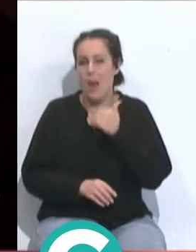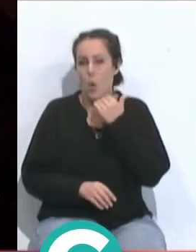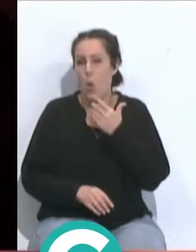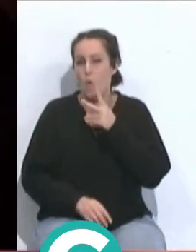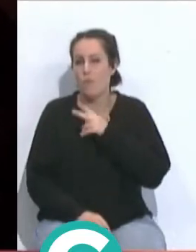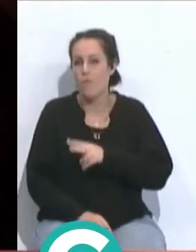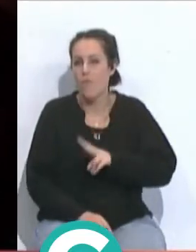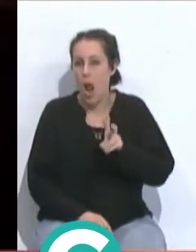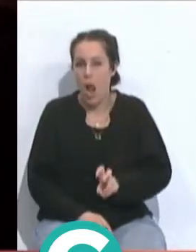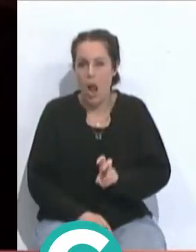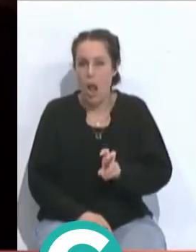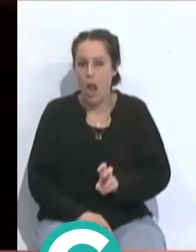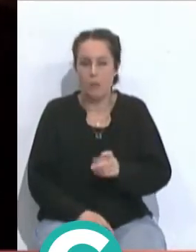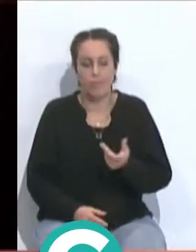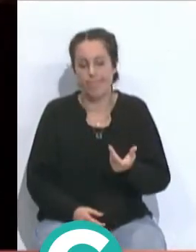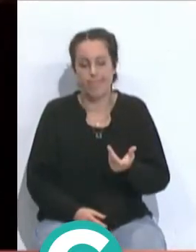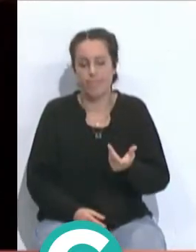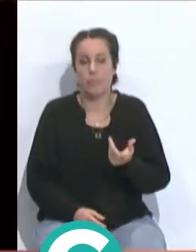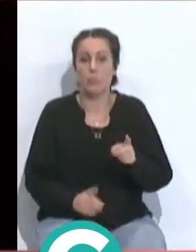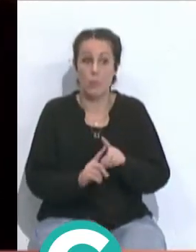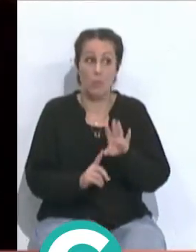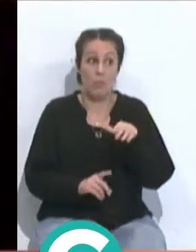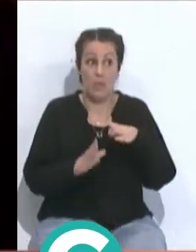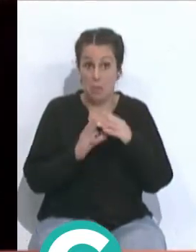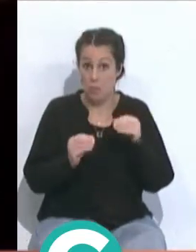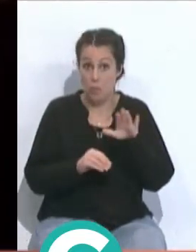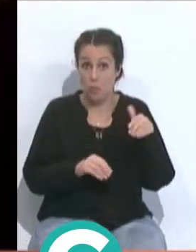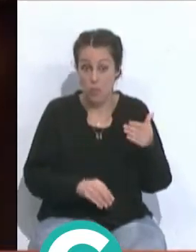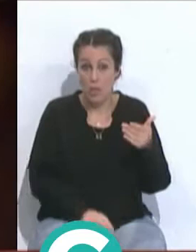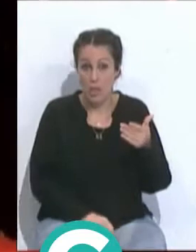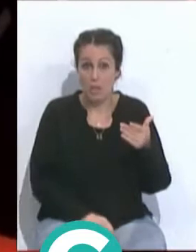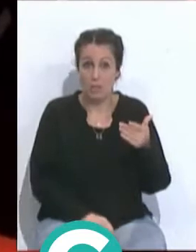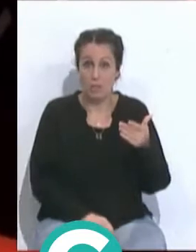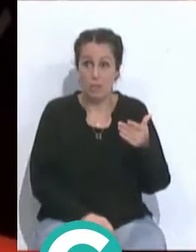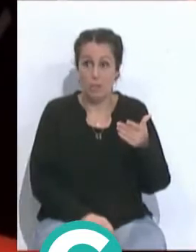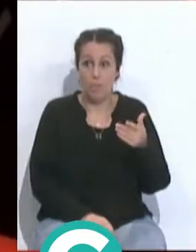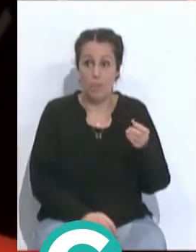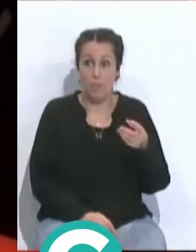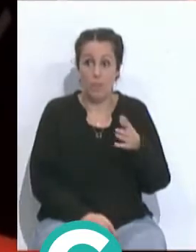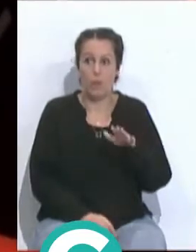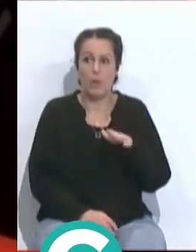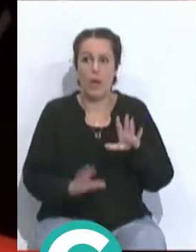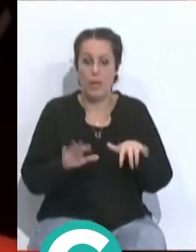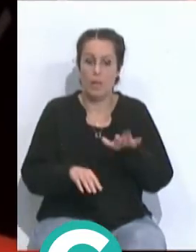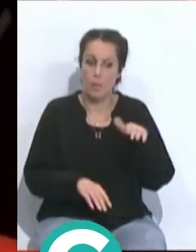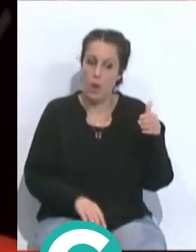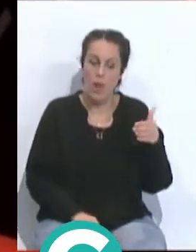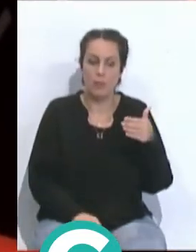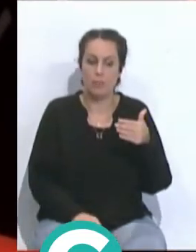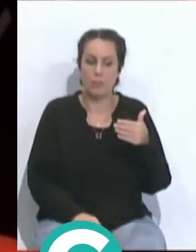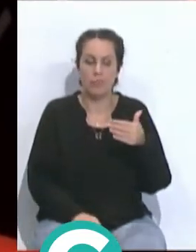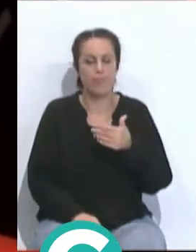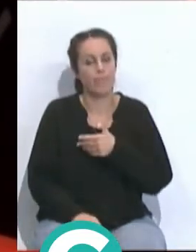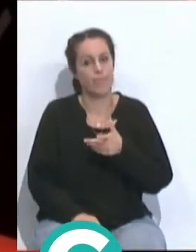tanto valor, ¿no? Pero sí que es cierto que incluso fuera, ¿no?, de Andalucía, ¿no?, y bueno, incluso fuera de Cádiz, pues está muy